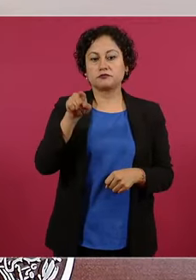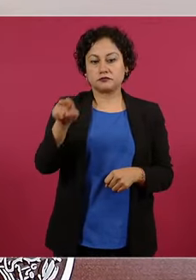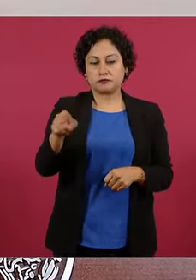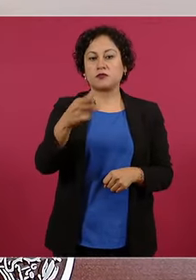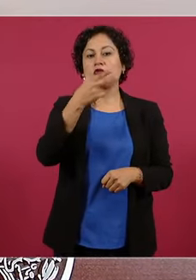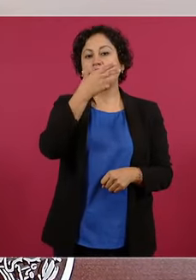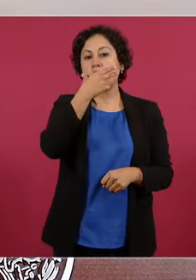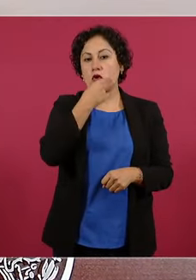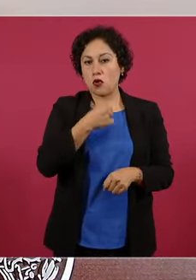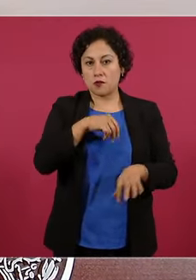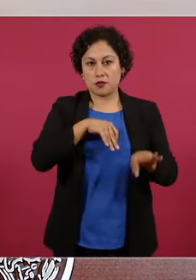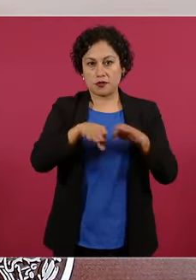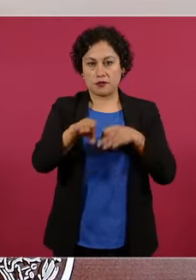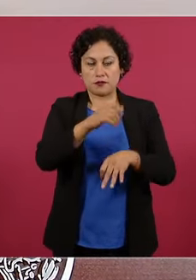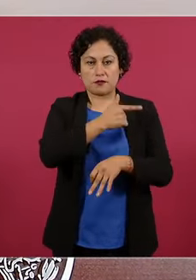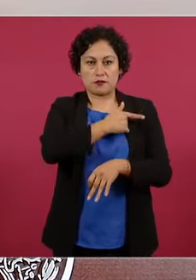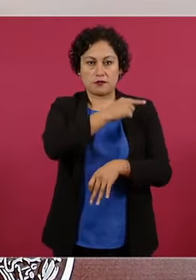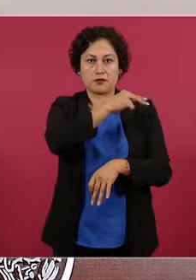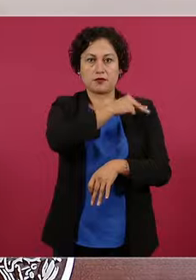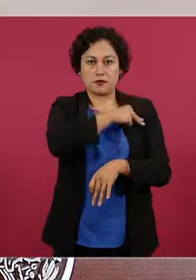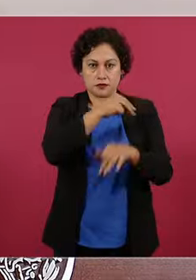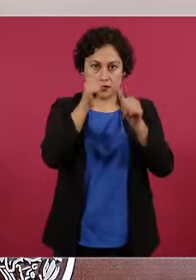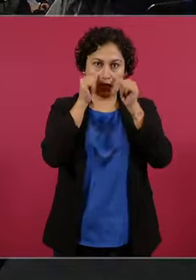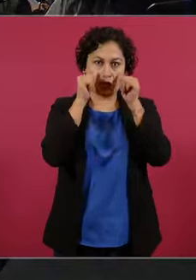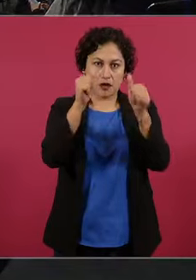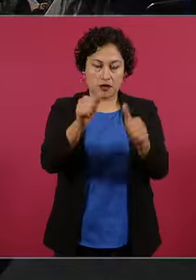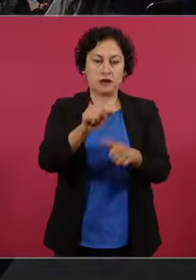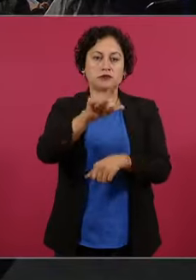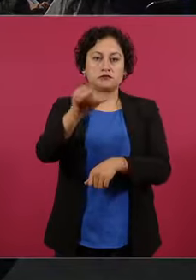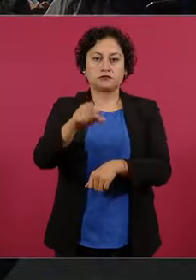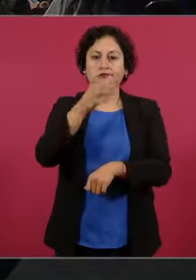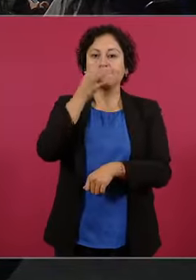Nacional. Y te vamos a dar respuesta.